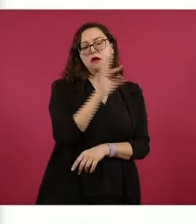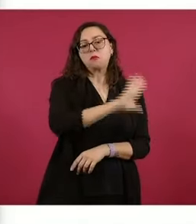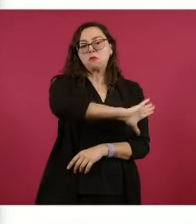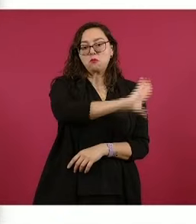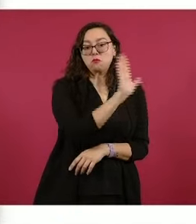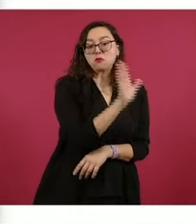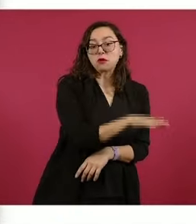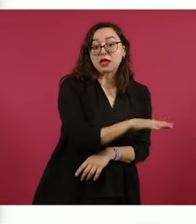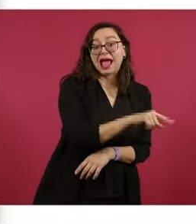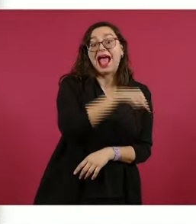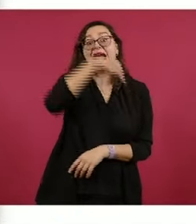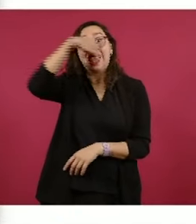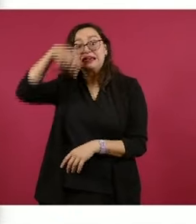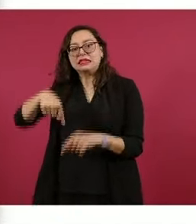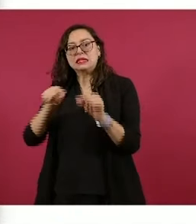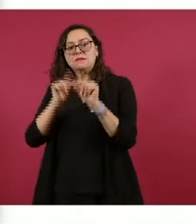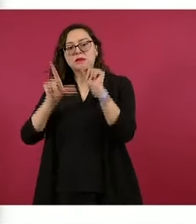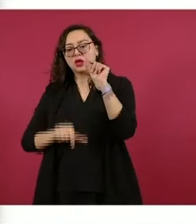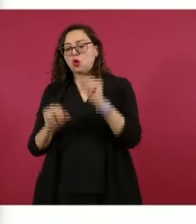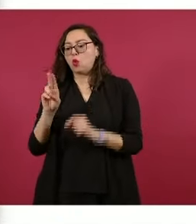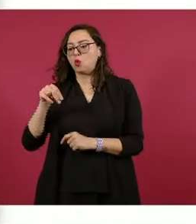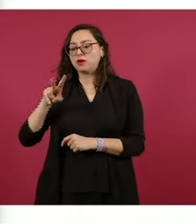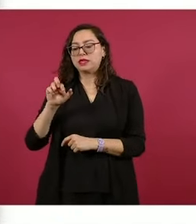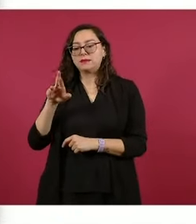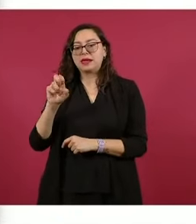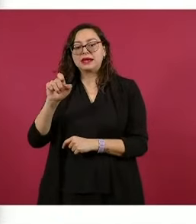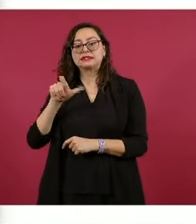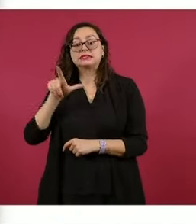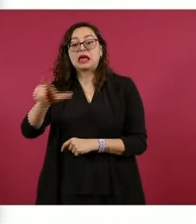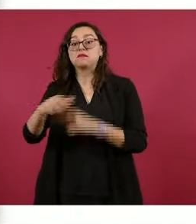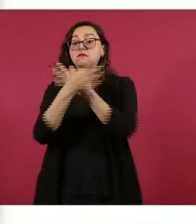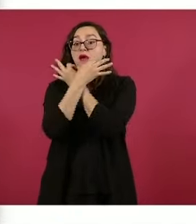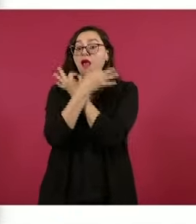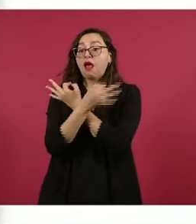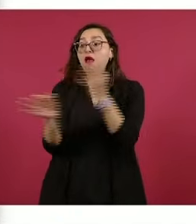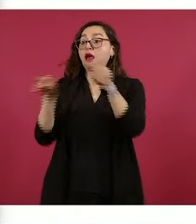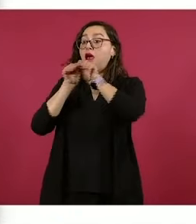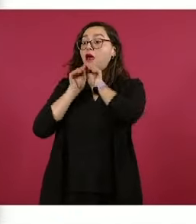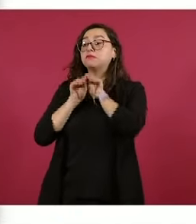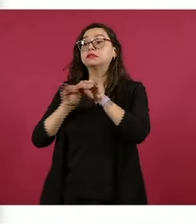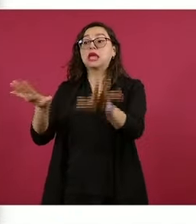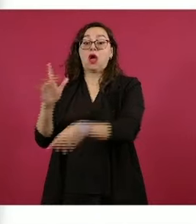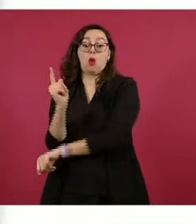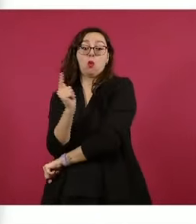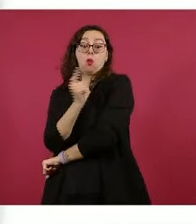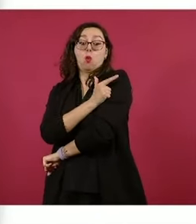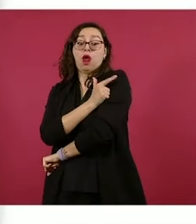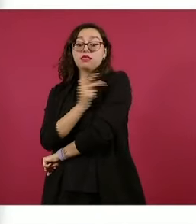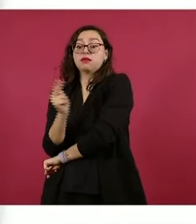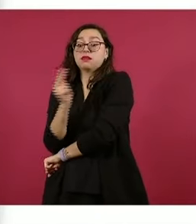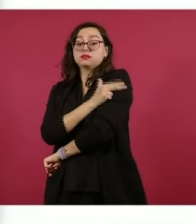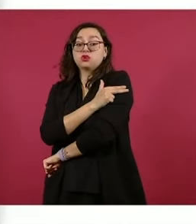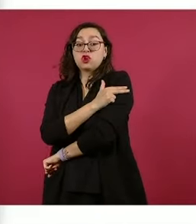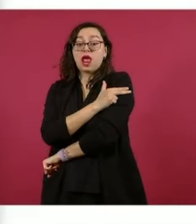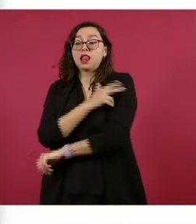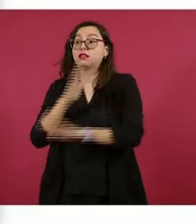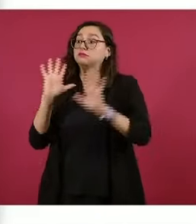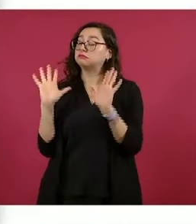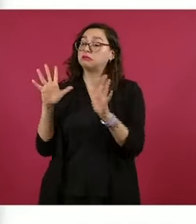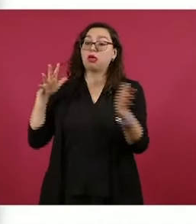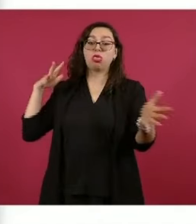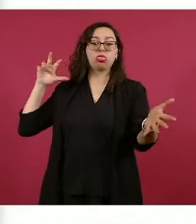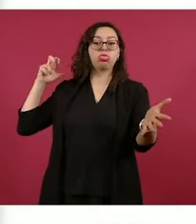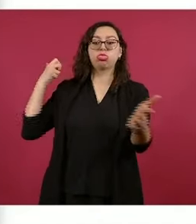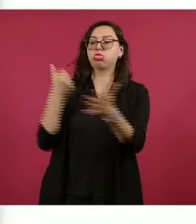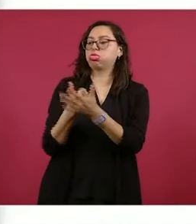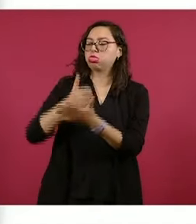Ante el hecho, el diario El Universal reportó el incidente sin precisar que la aeronave pertenecía al país vecino del norte, y así es como